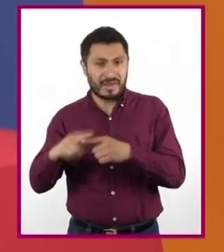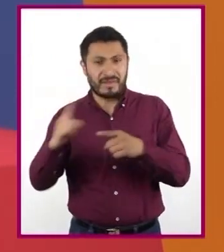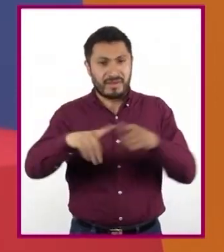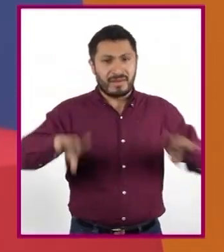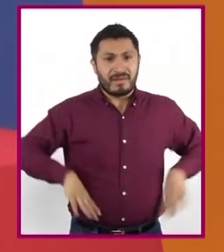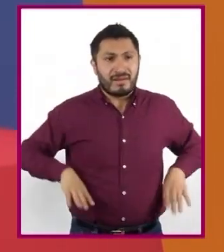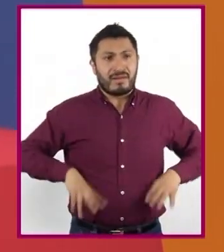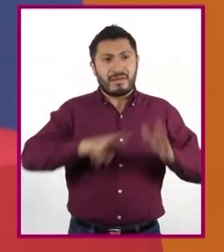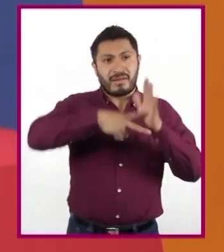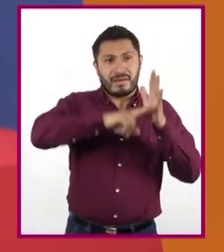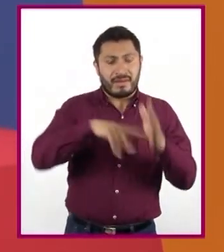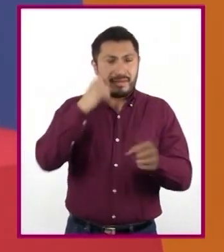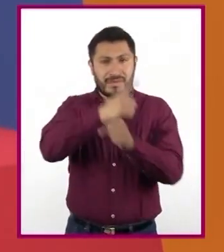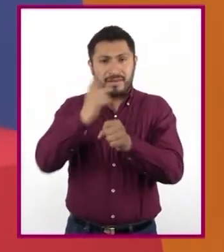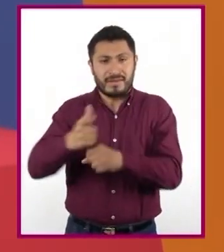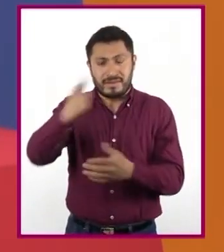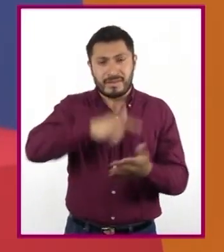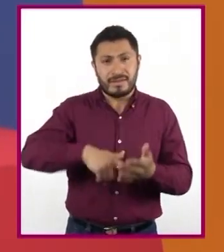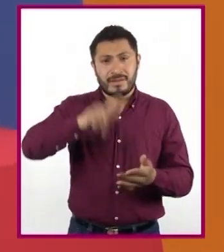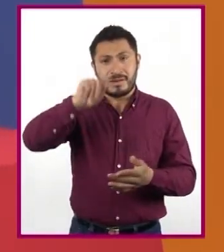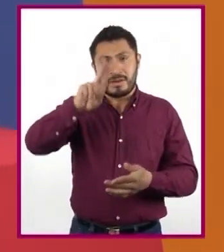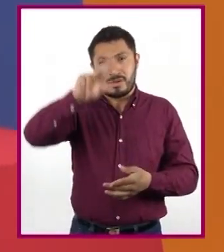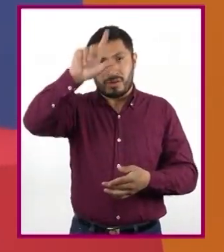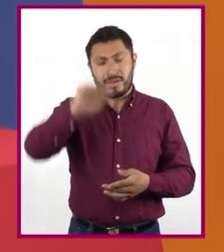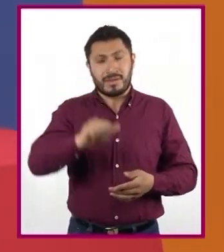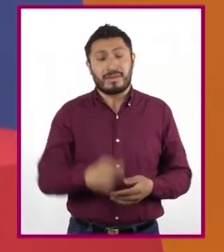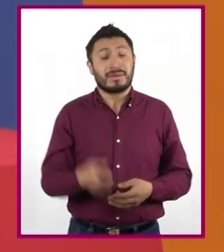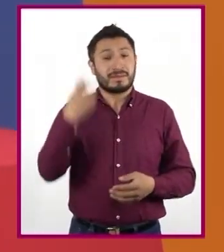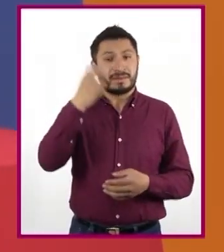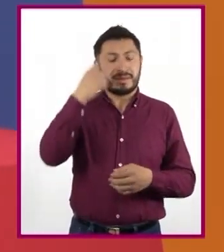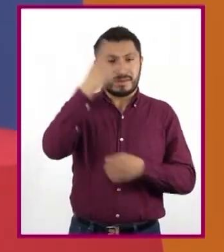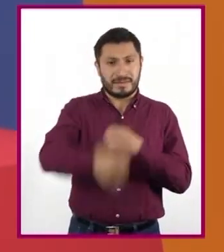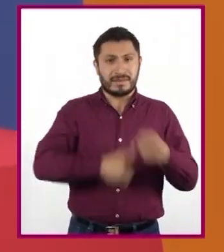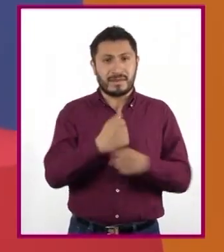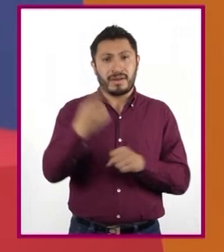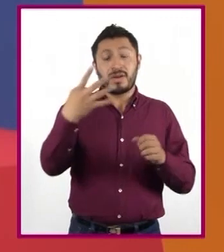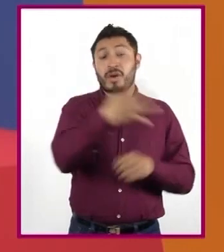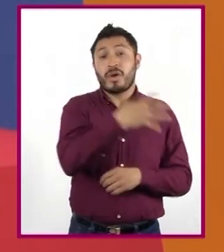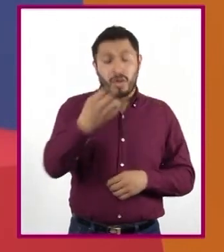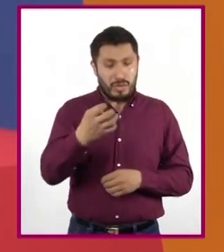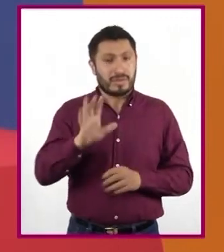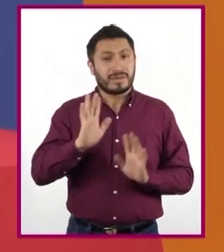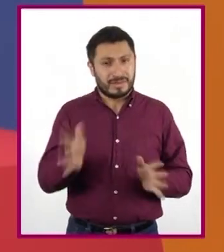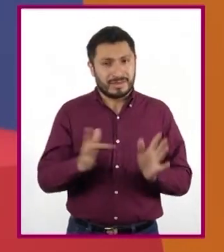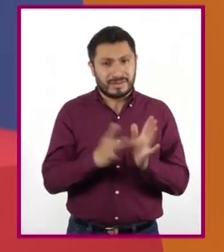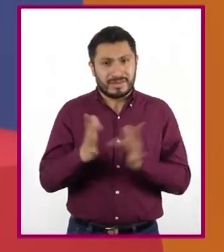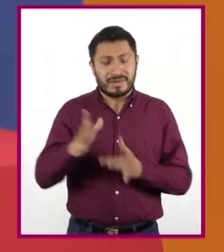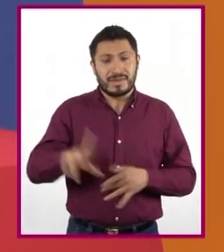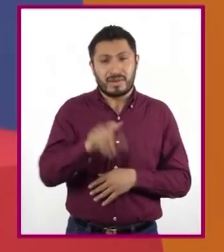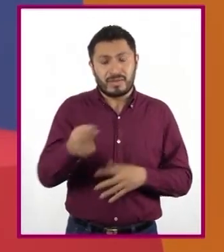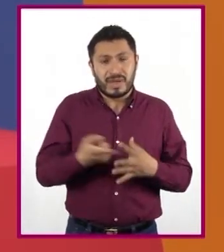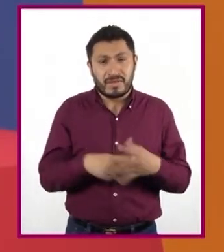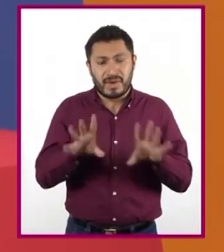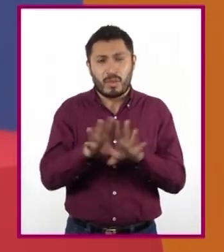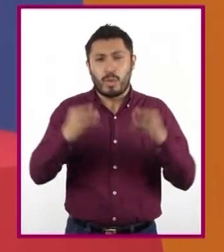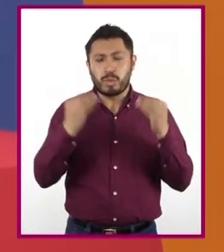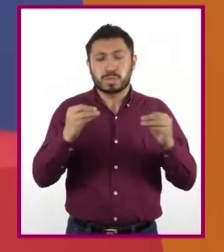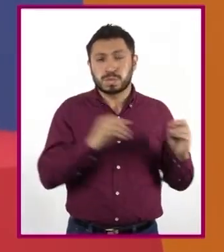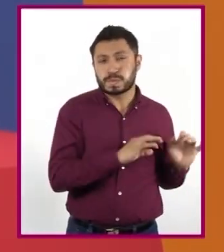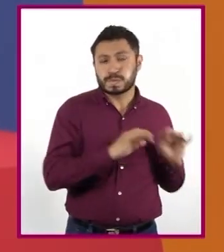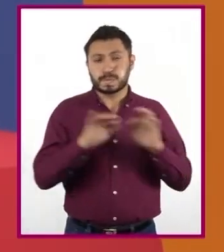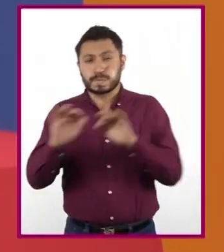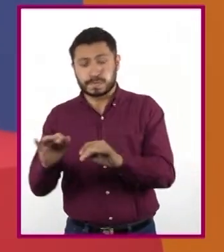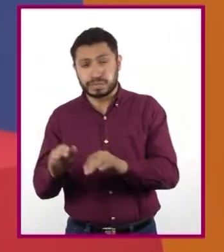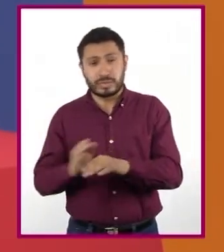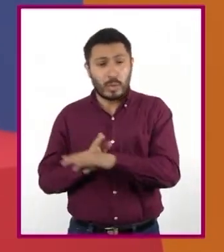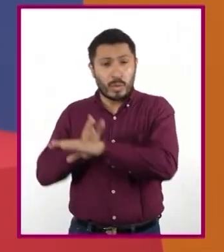arquitectónicos encontrados en la zona de Tula. A partir del año 900 de nuestra era, se inician fuertes procesos de migración, los